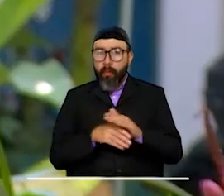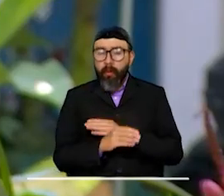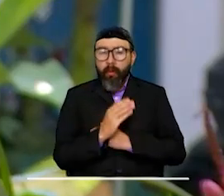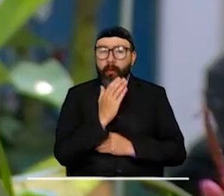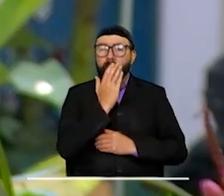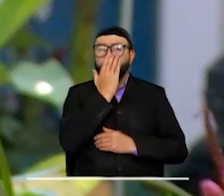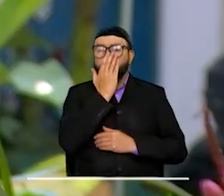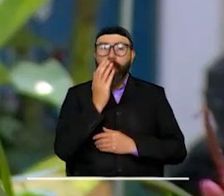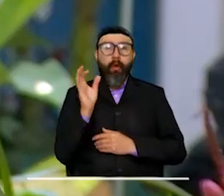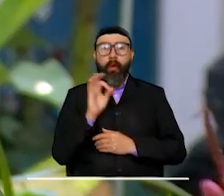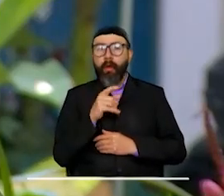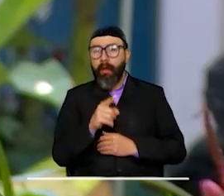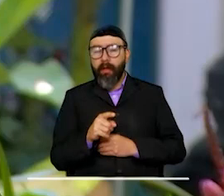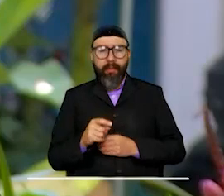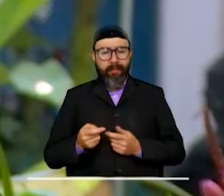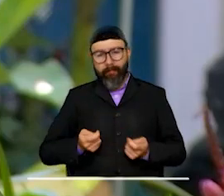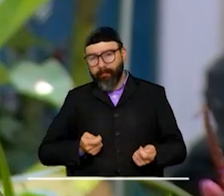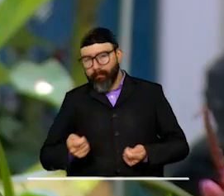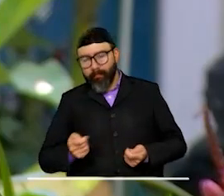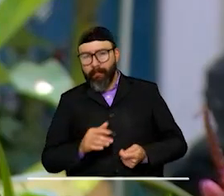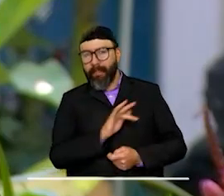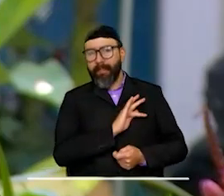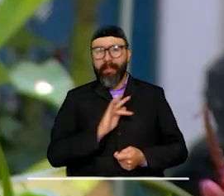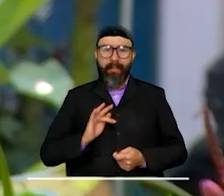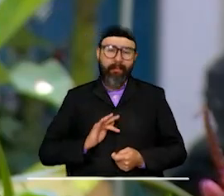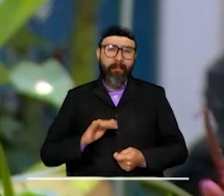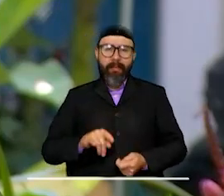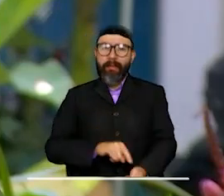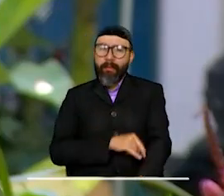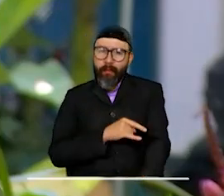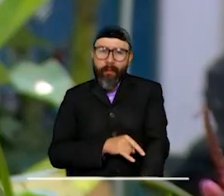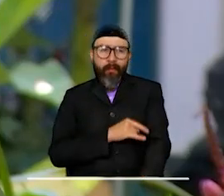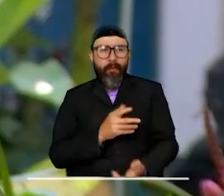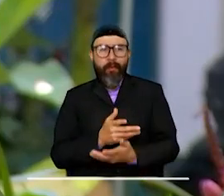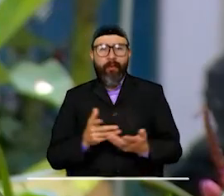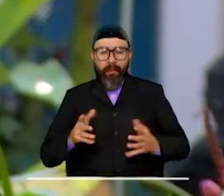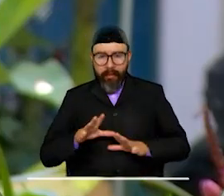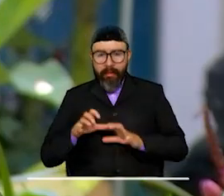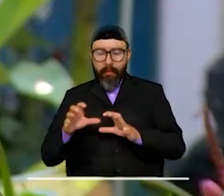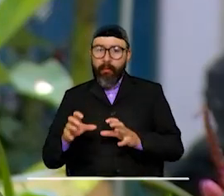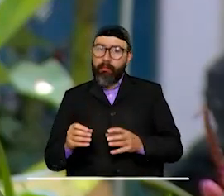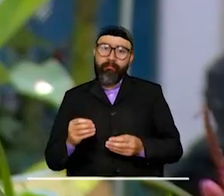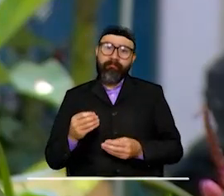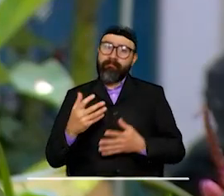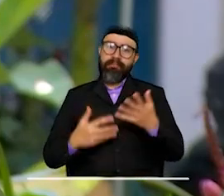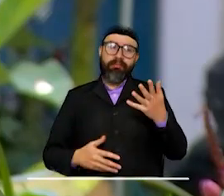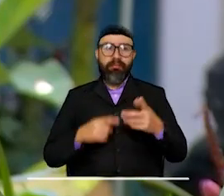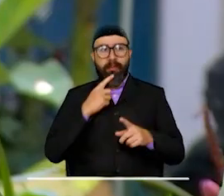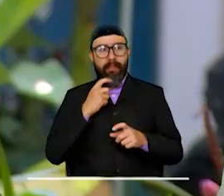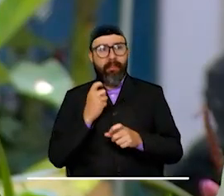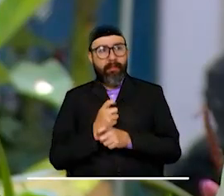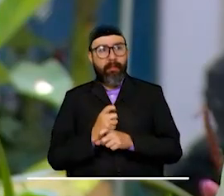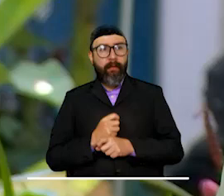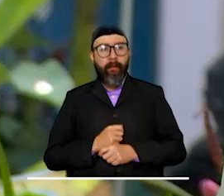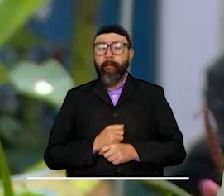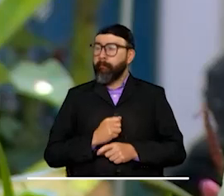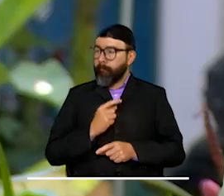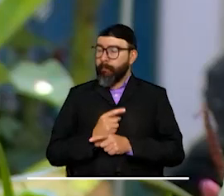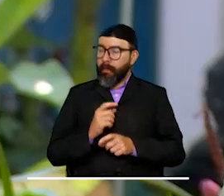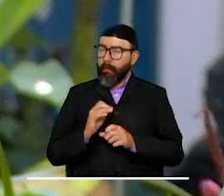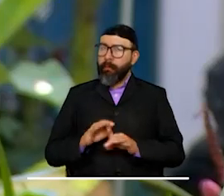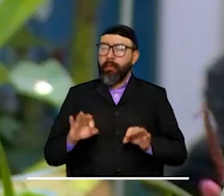intensivos, tratamientos oncológicos y demás. Entonces, por eso es que es tan importante y nosotros hemos